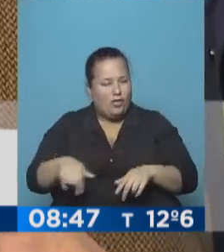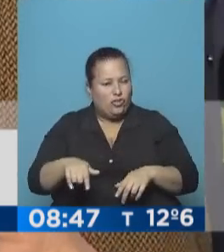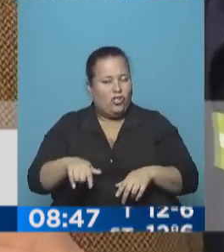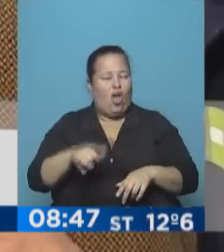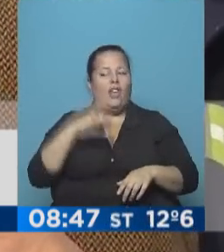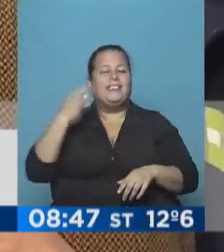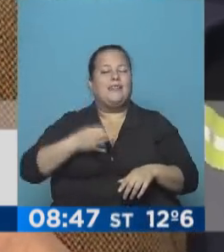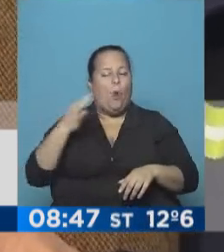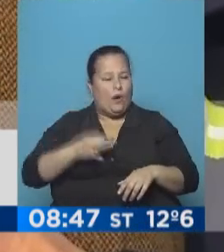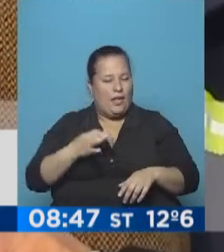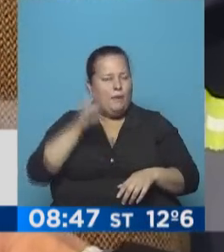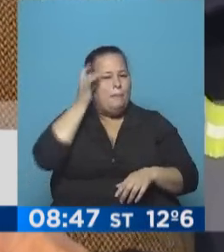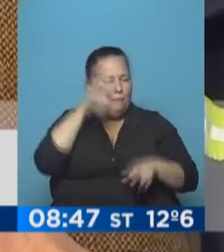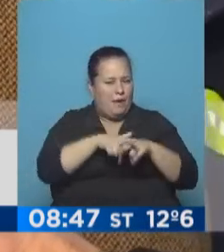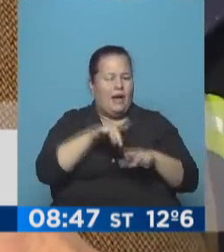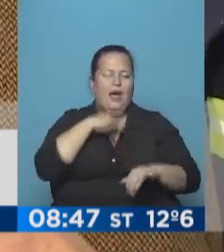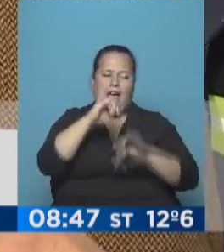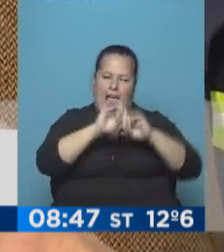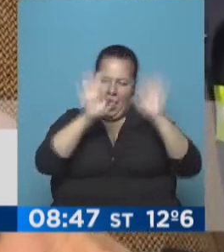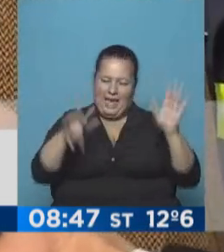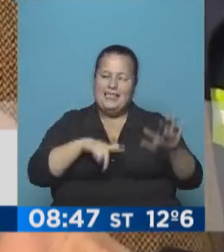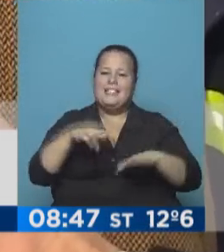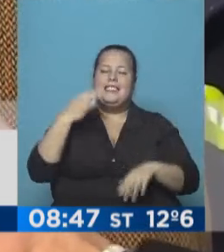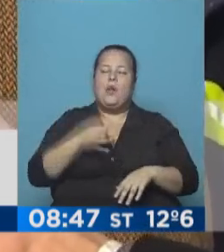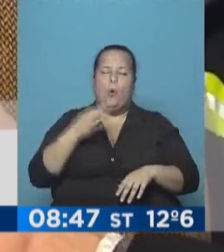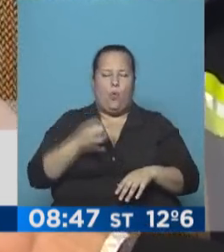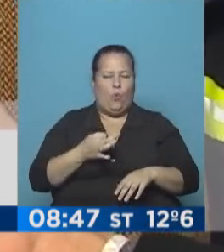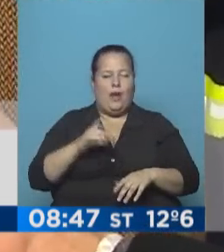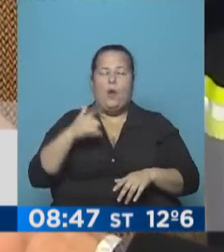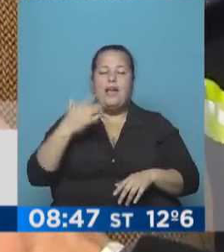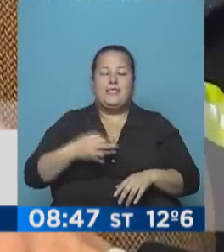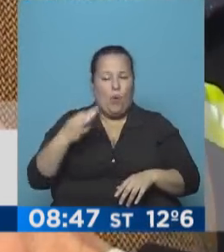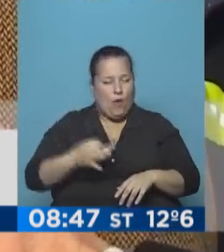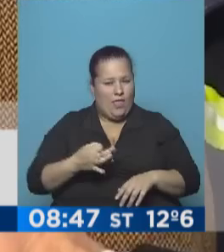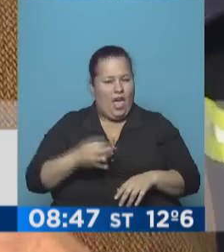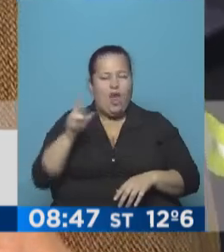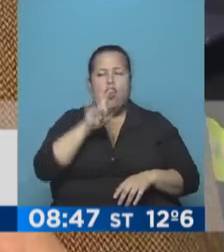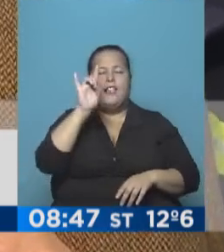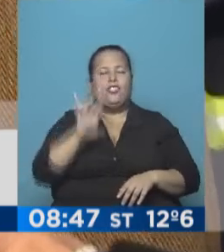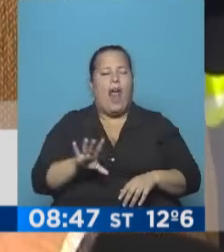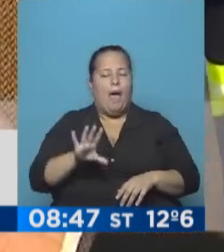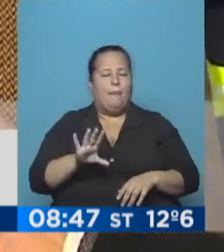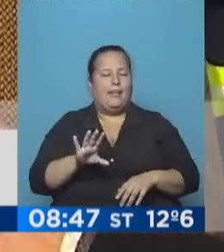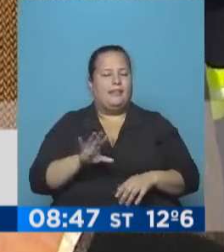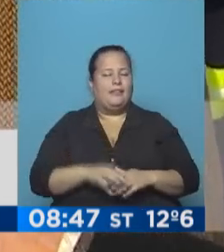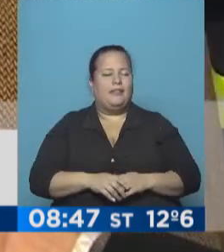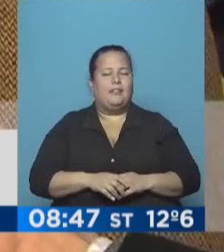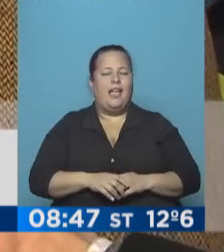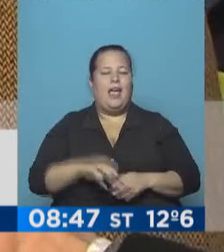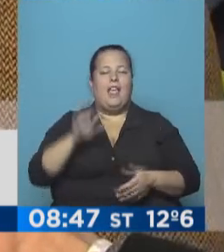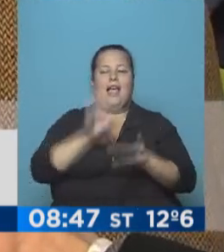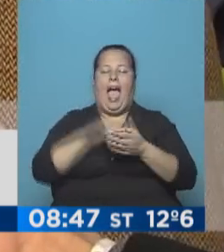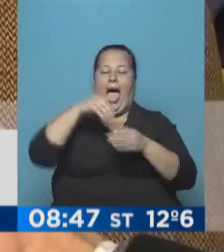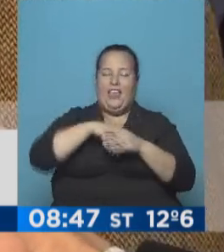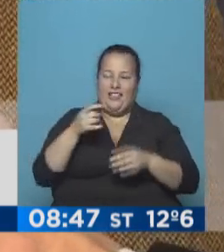de seguridad, aclaro esto, la situación de inseguridad no solo es sobre el